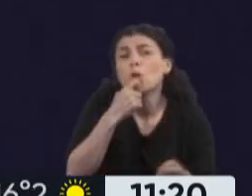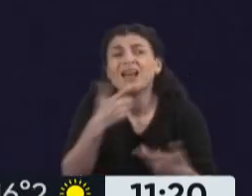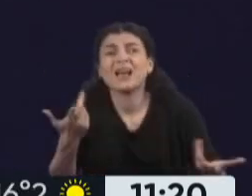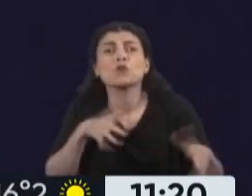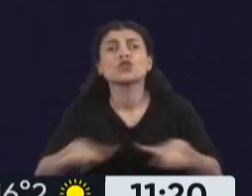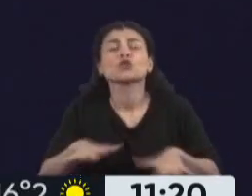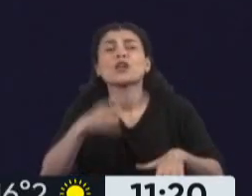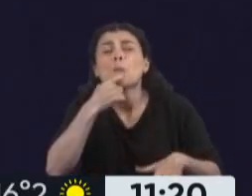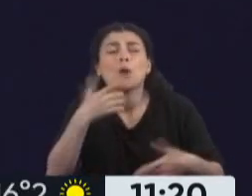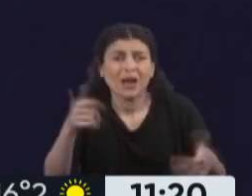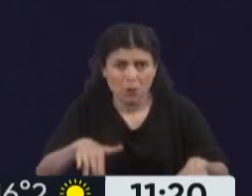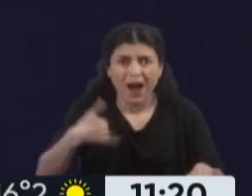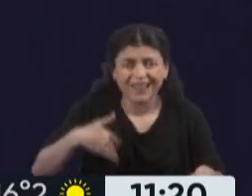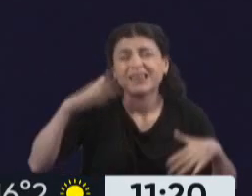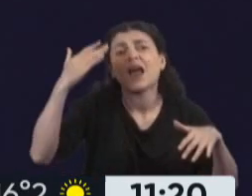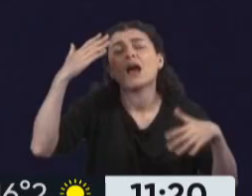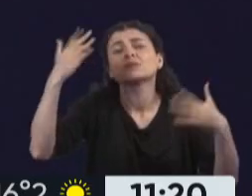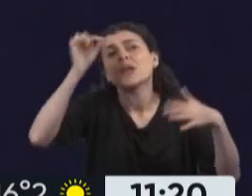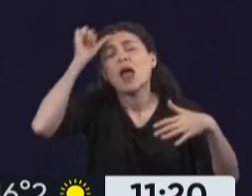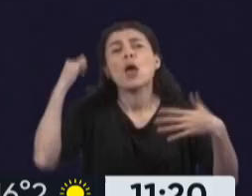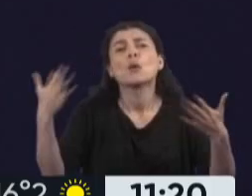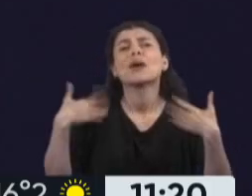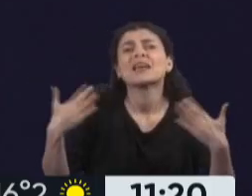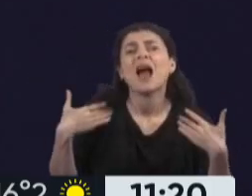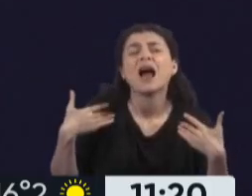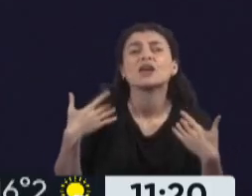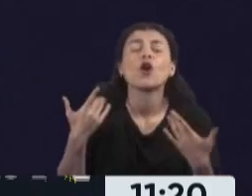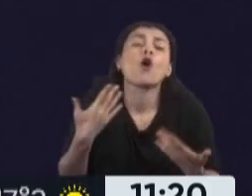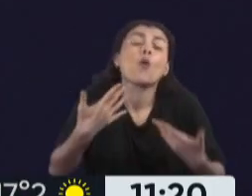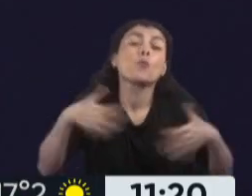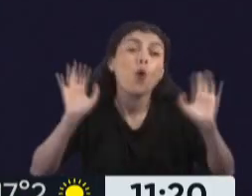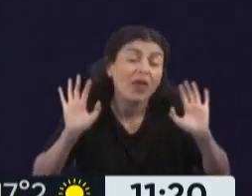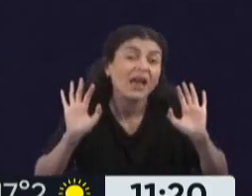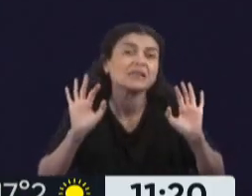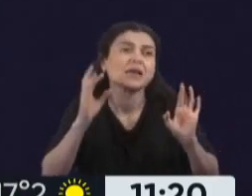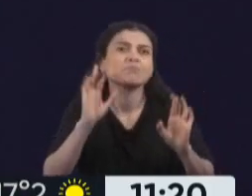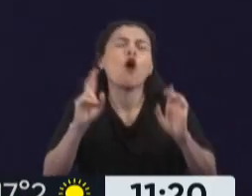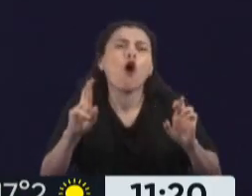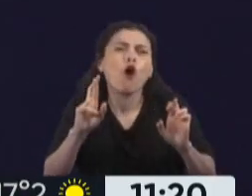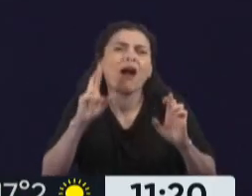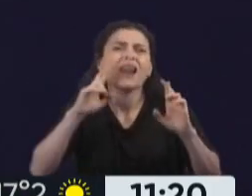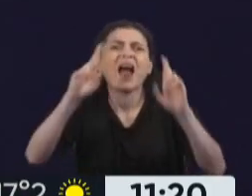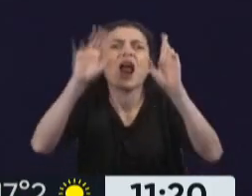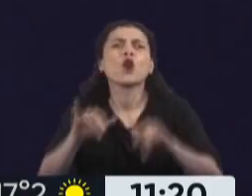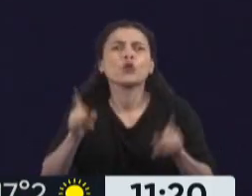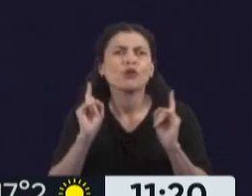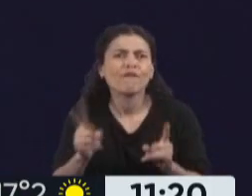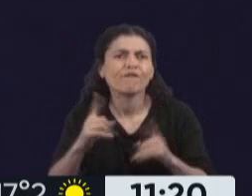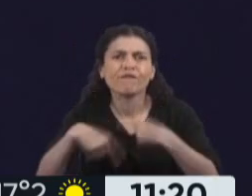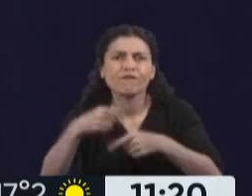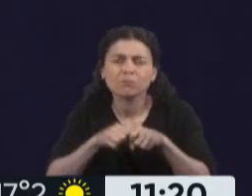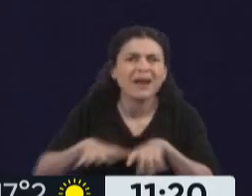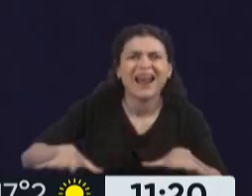bien dijo, en verano, que eso no ocurra o que tengan el menor impacto posible. Explicó